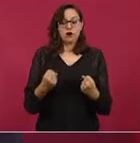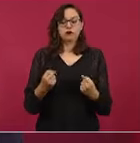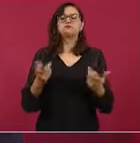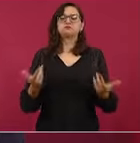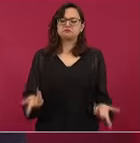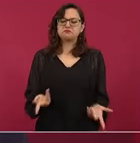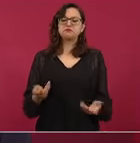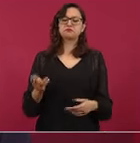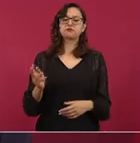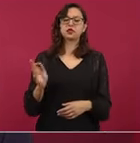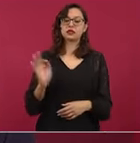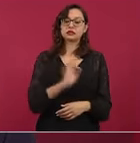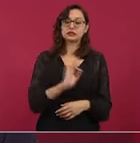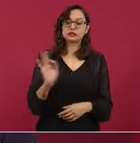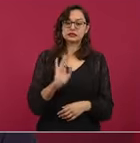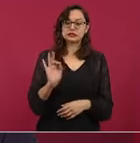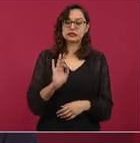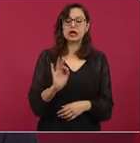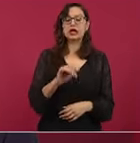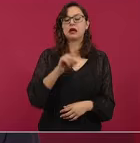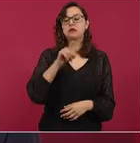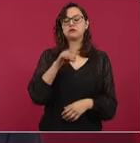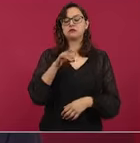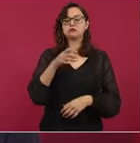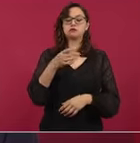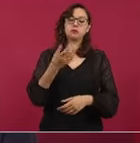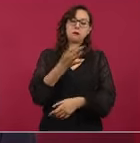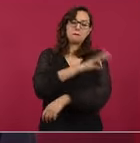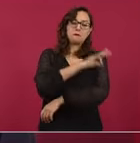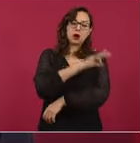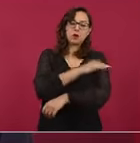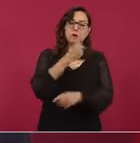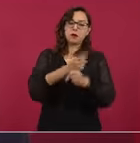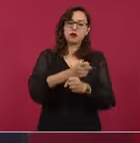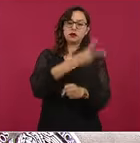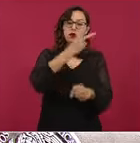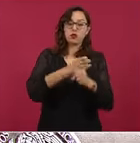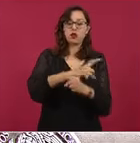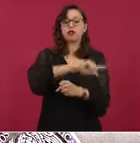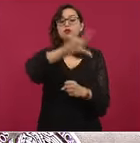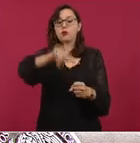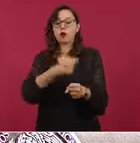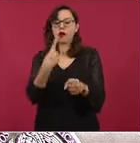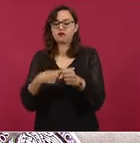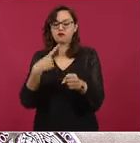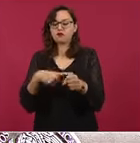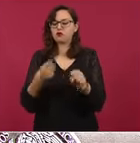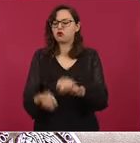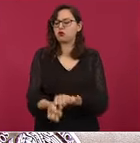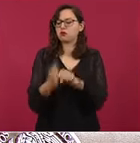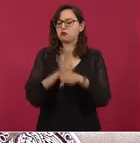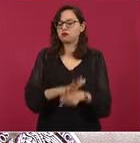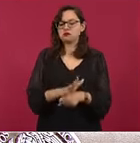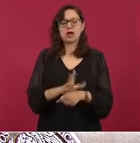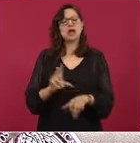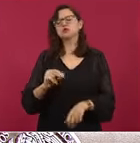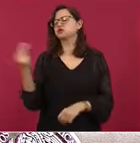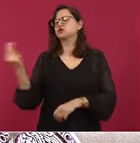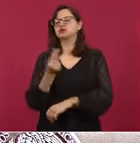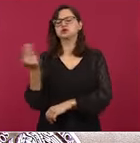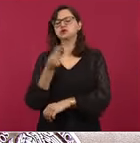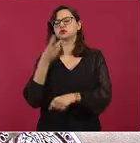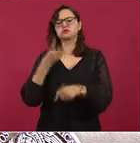o haber padecido COVID después de las 2 vacunas, eso no sustituye la necesidad del refuerzo. Es mucho mejor tener el refuerzo